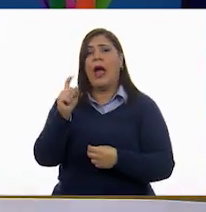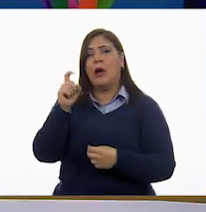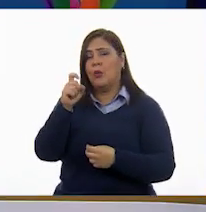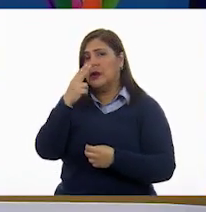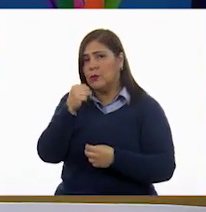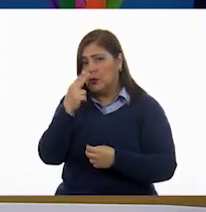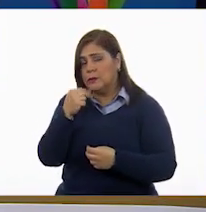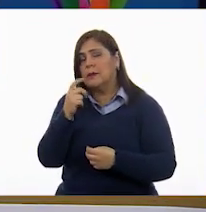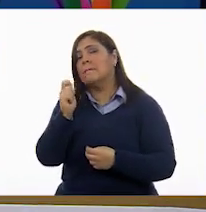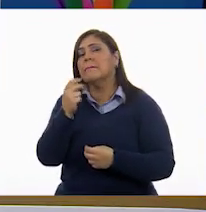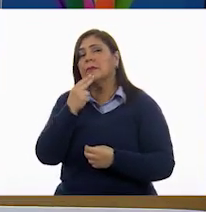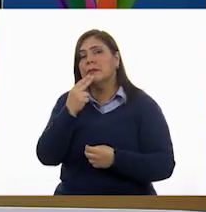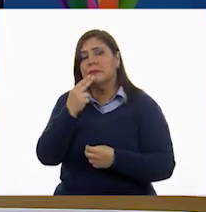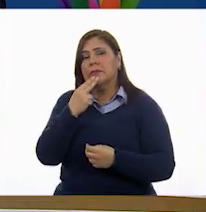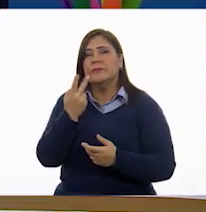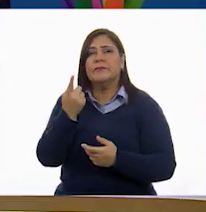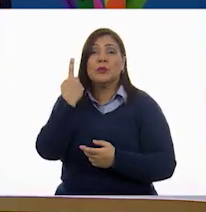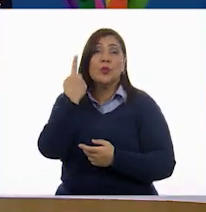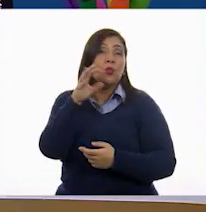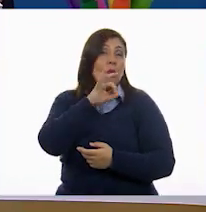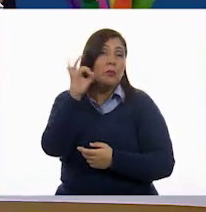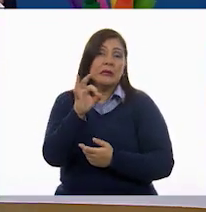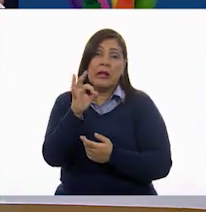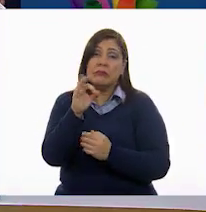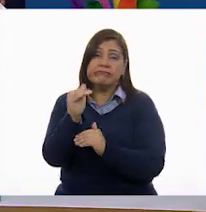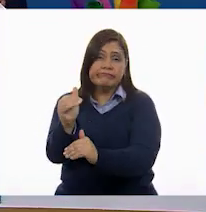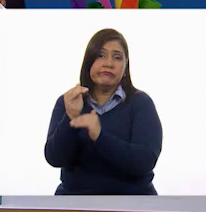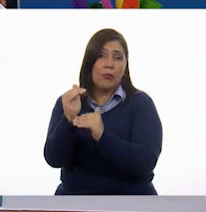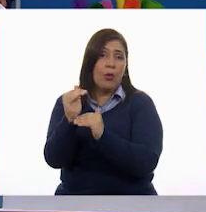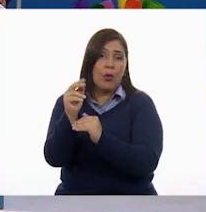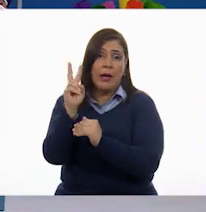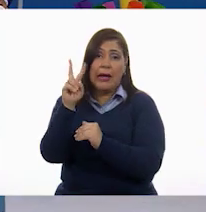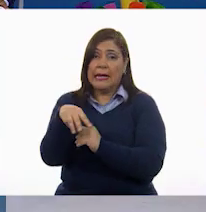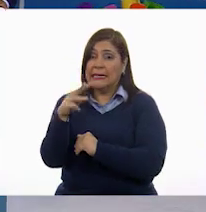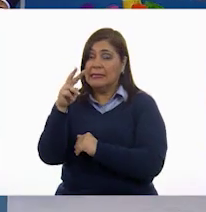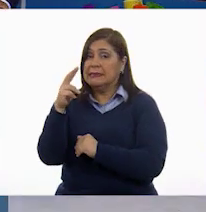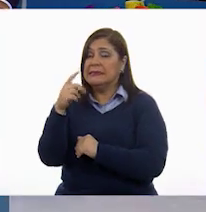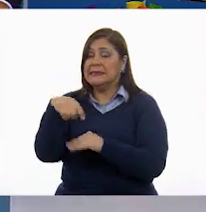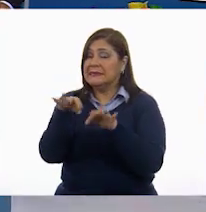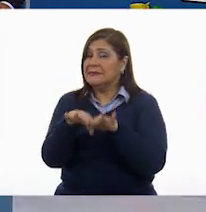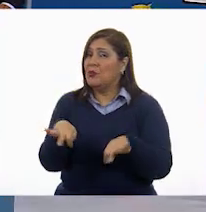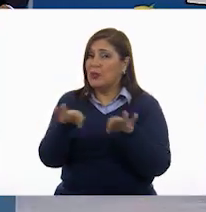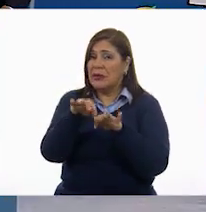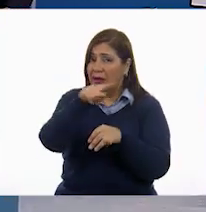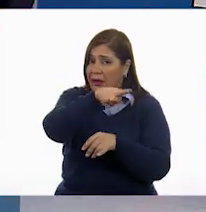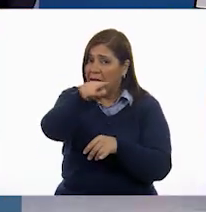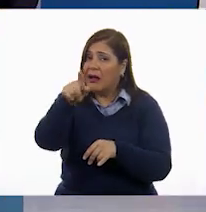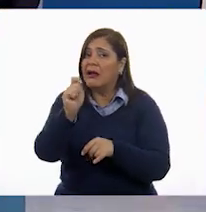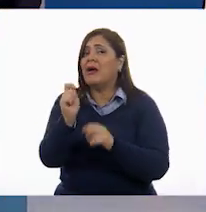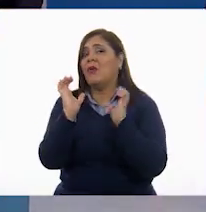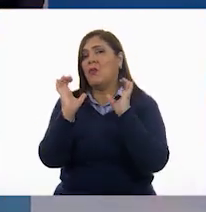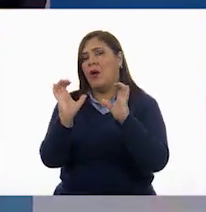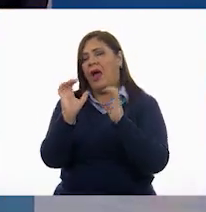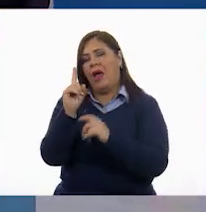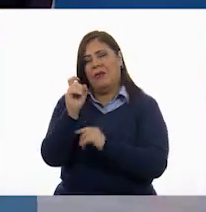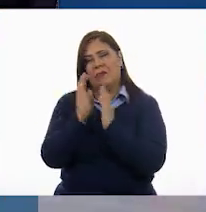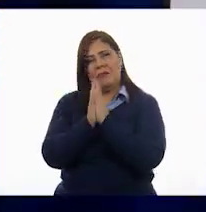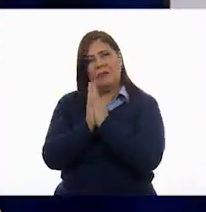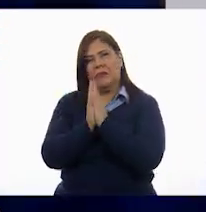solamente podemos ocupar el 1%. Y vuelvo a insistir en esa información porque es bien importante que cuidemos el agua. ¿De